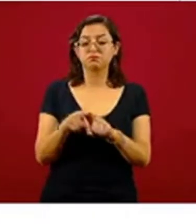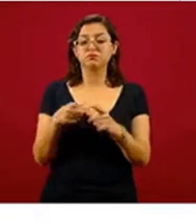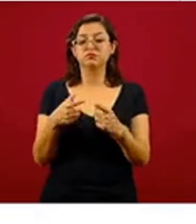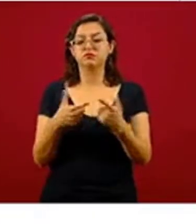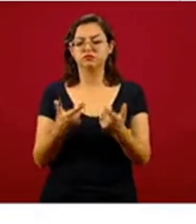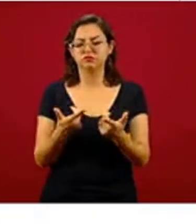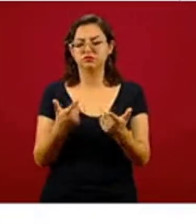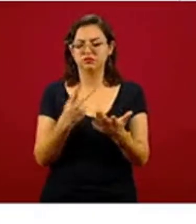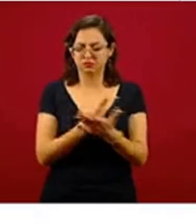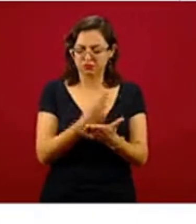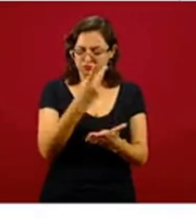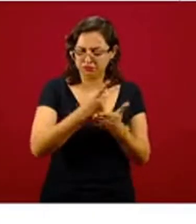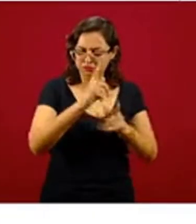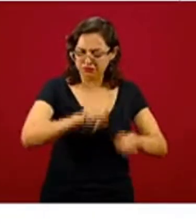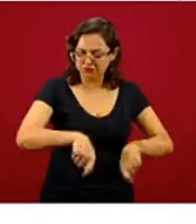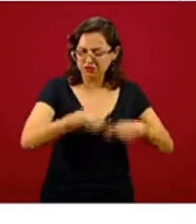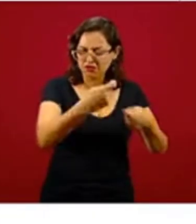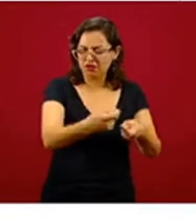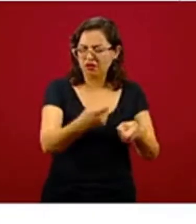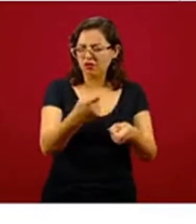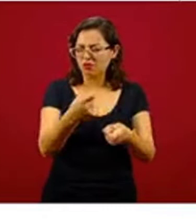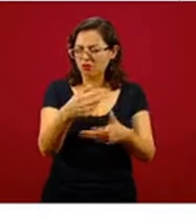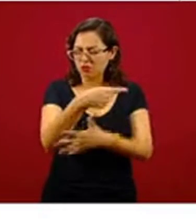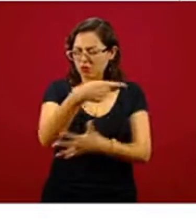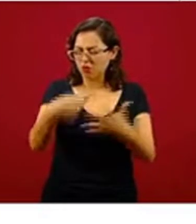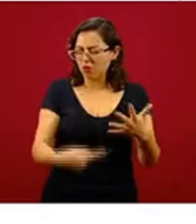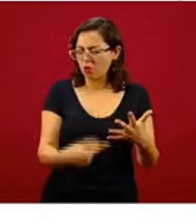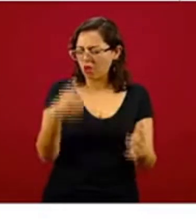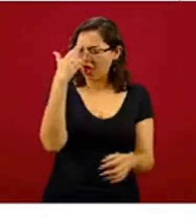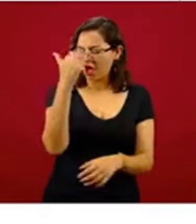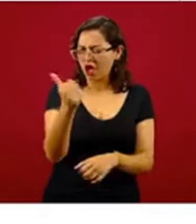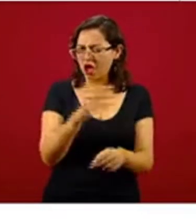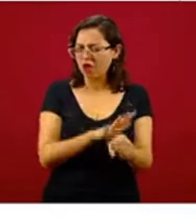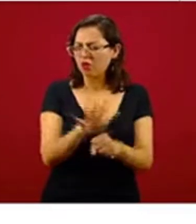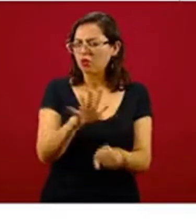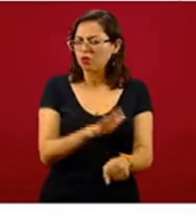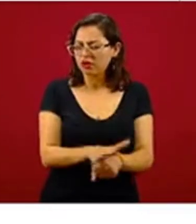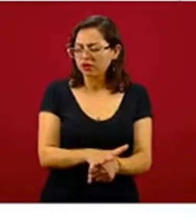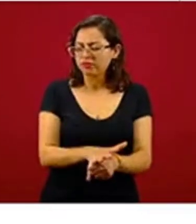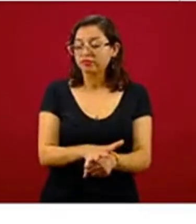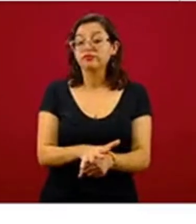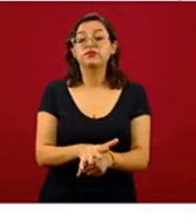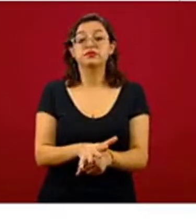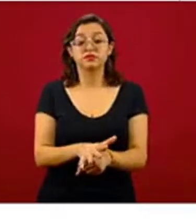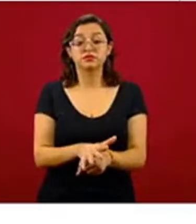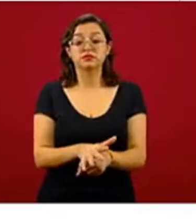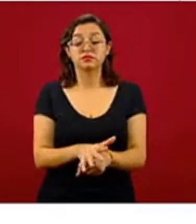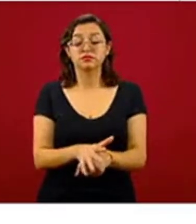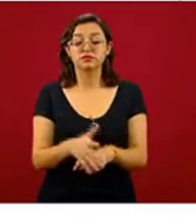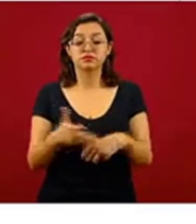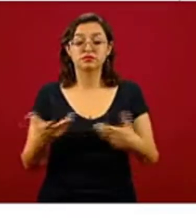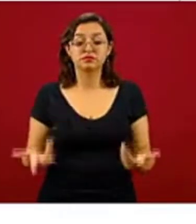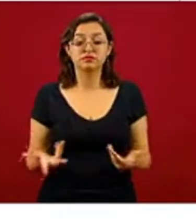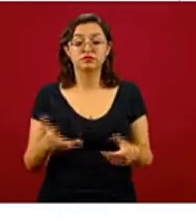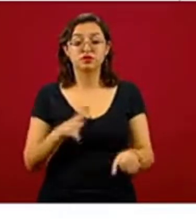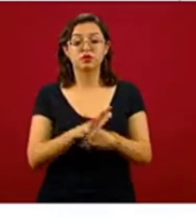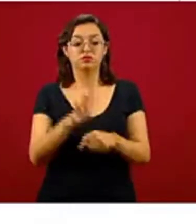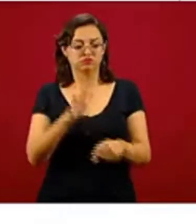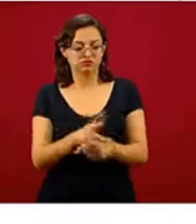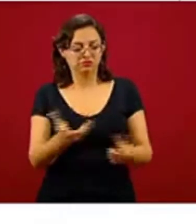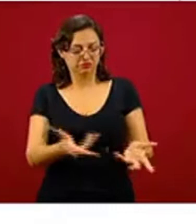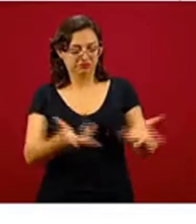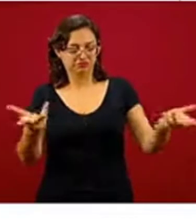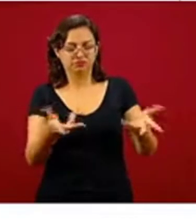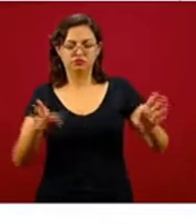las razones por las cuales se da. Y es justamente un premio que premia, perdón, a méritos eminentes o